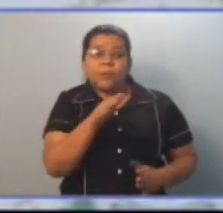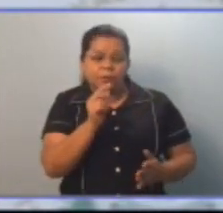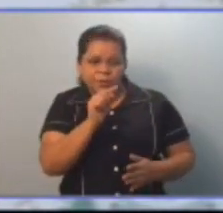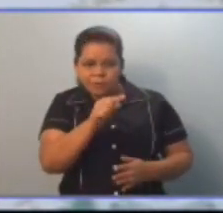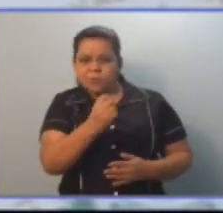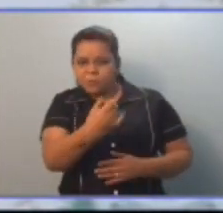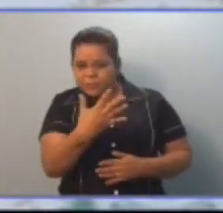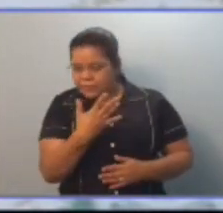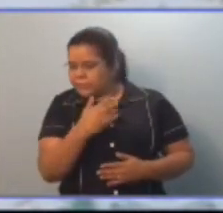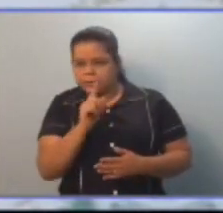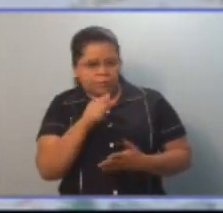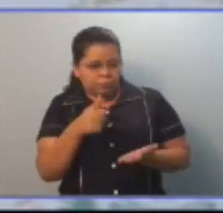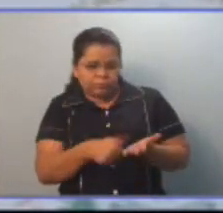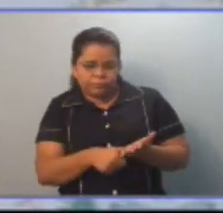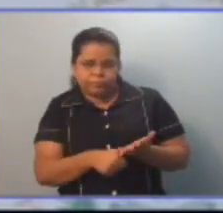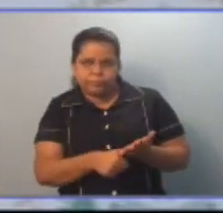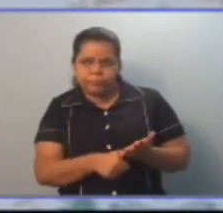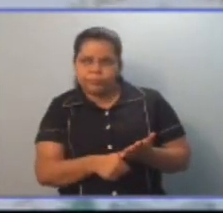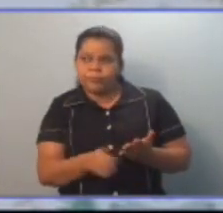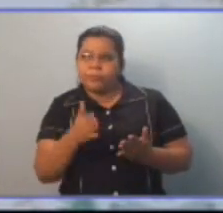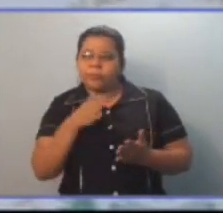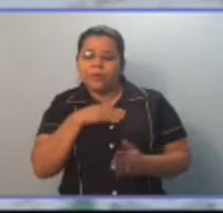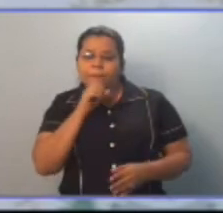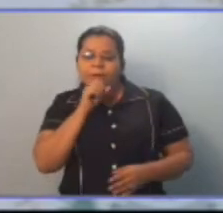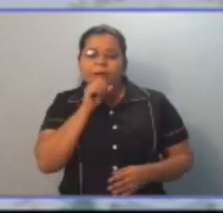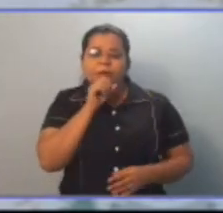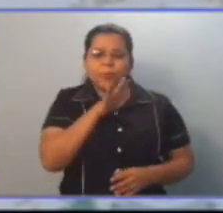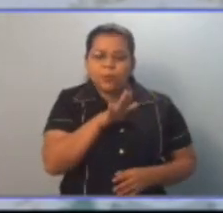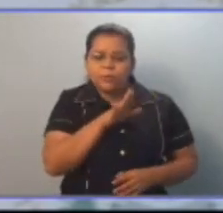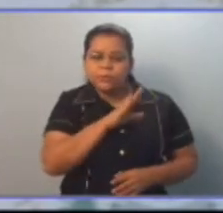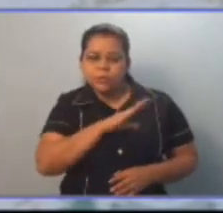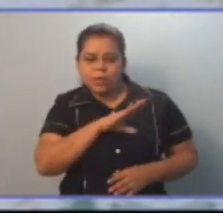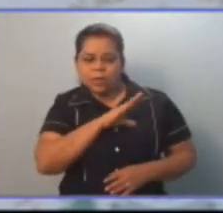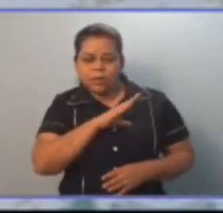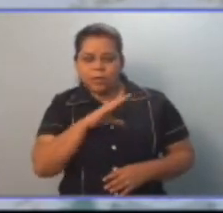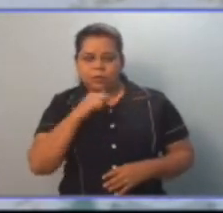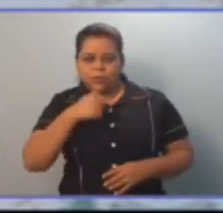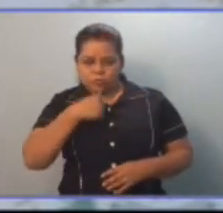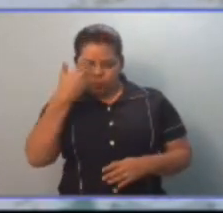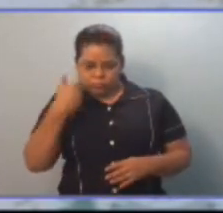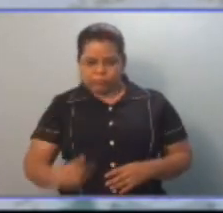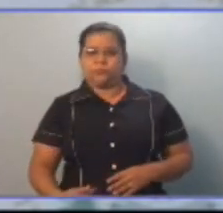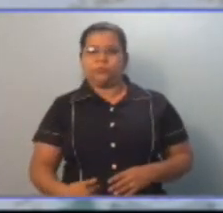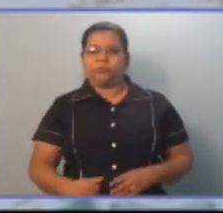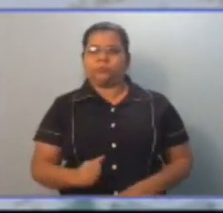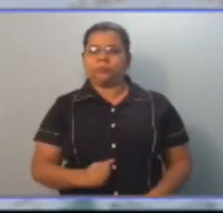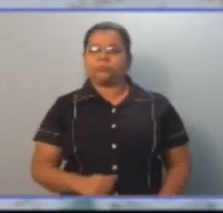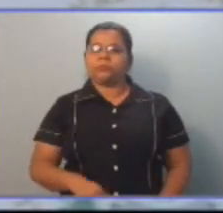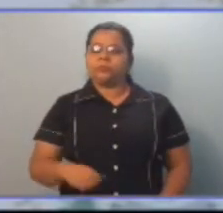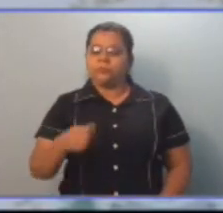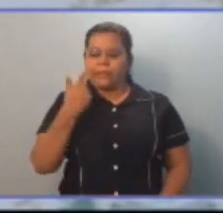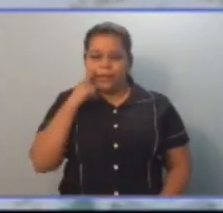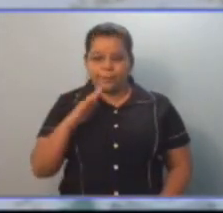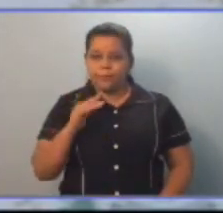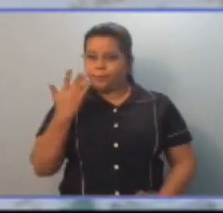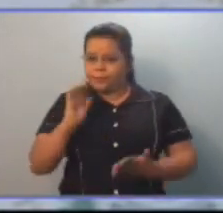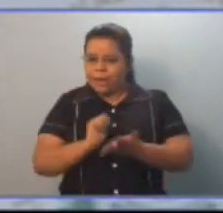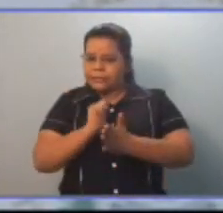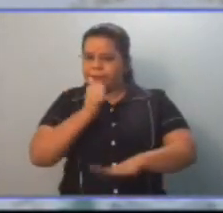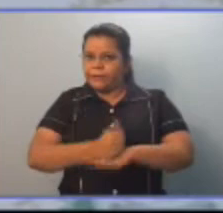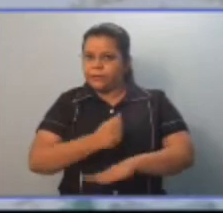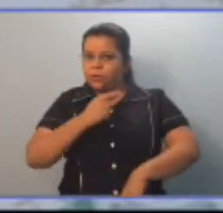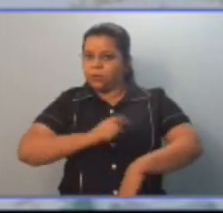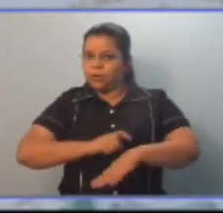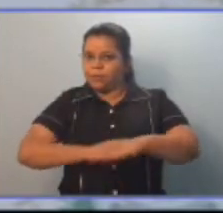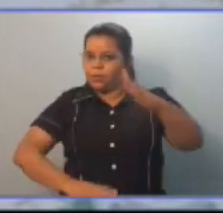lo mencionó, mi respuesta concreta en carácter de Roberto Calderón. Si hay un plazo para el cual ha